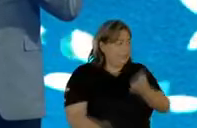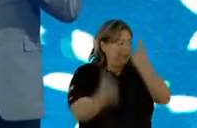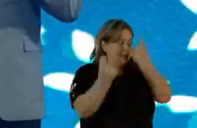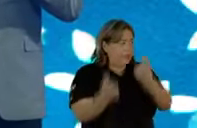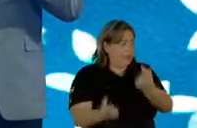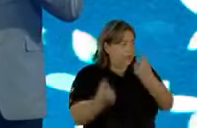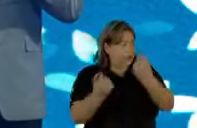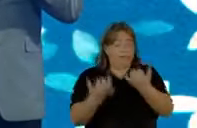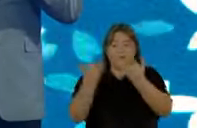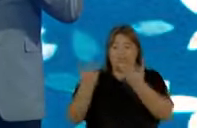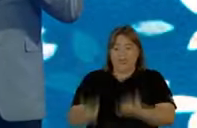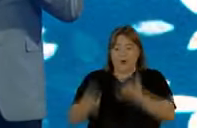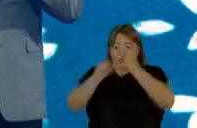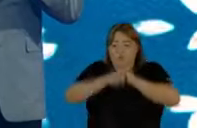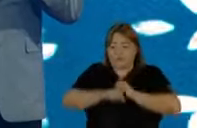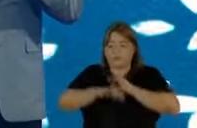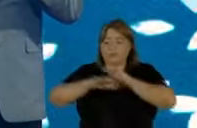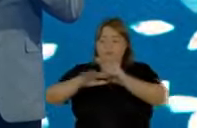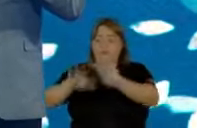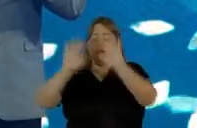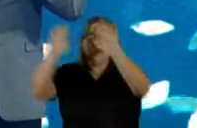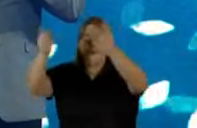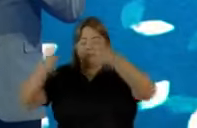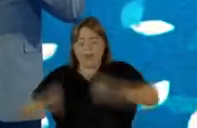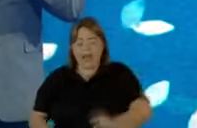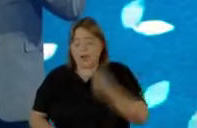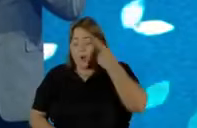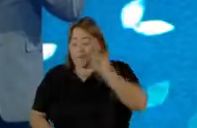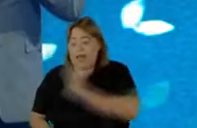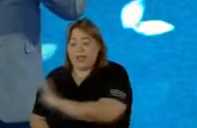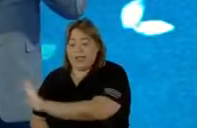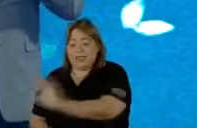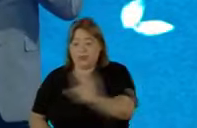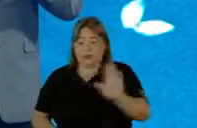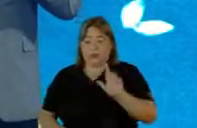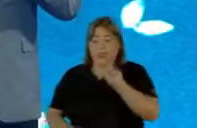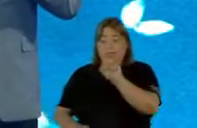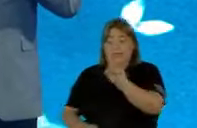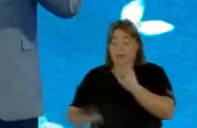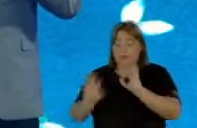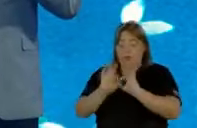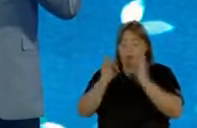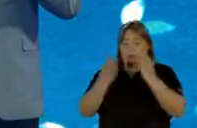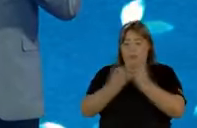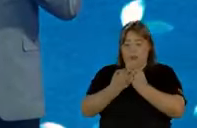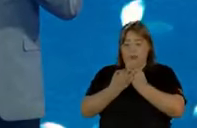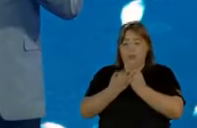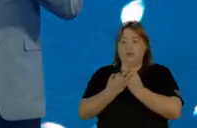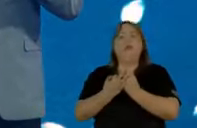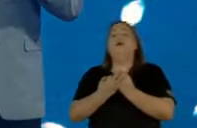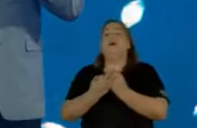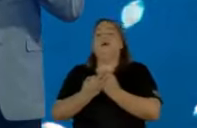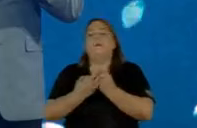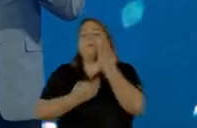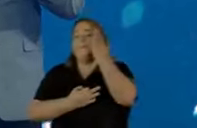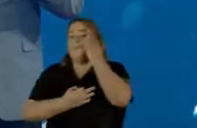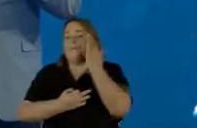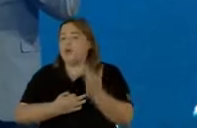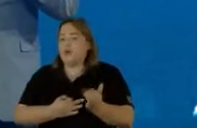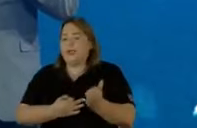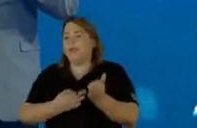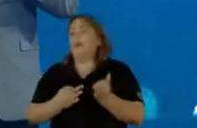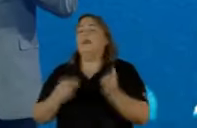se desata un milagro para ellos y también para su familia, Señor. Hoy ellos están haciendo, cada uno de los que